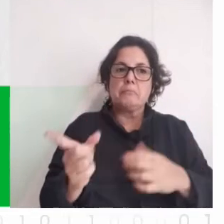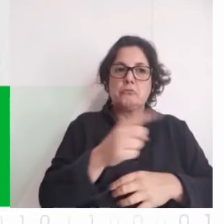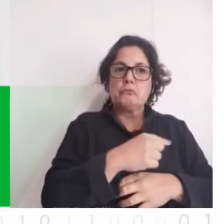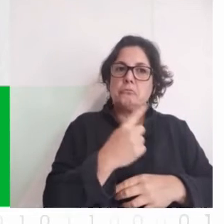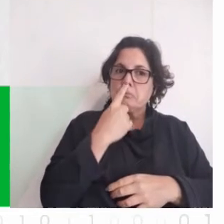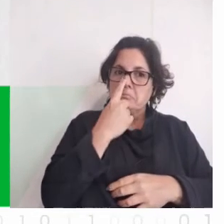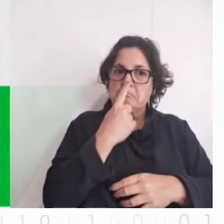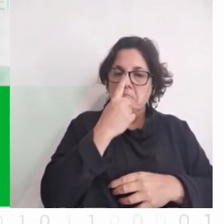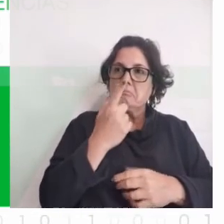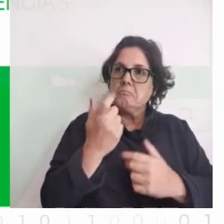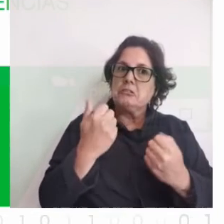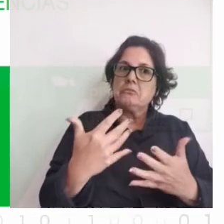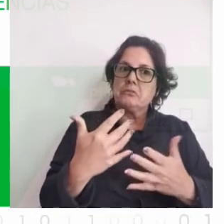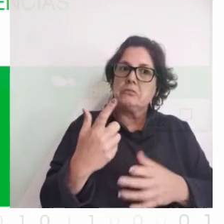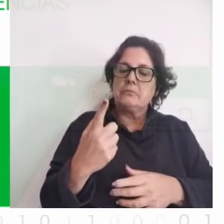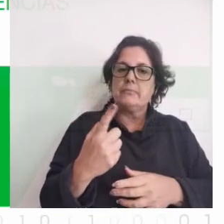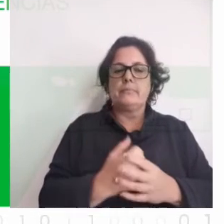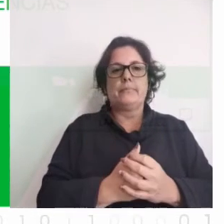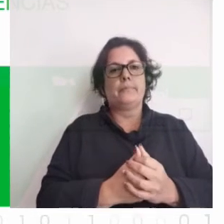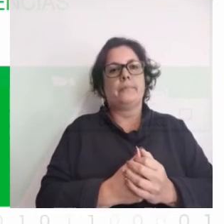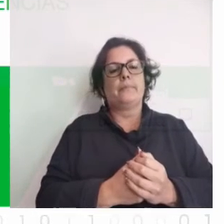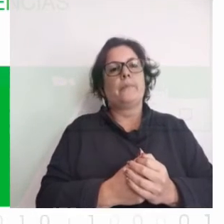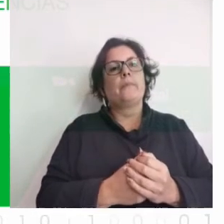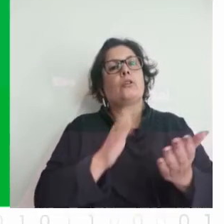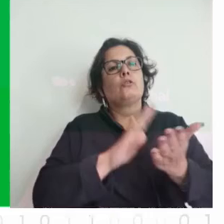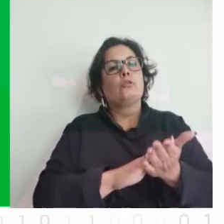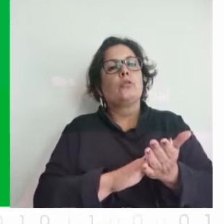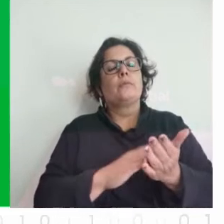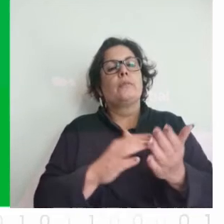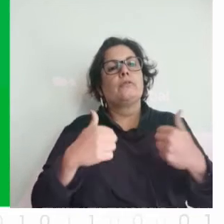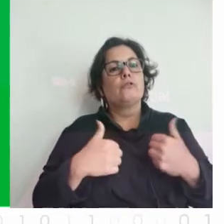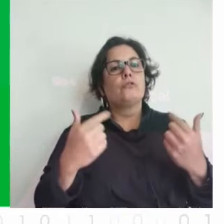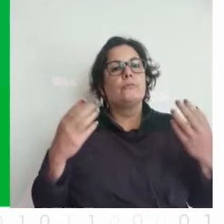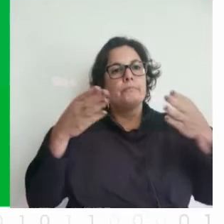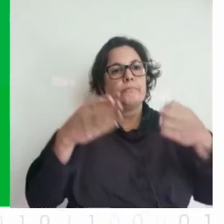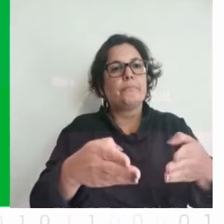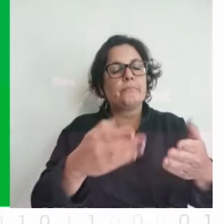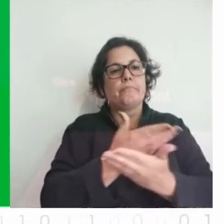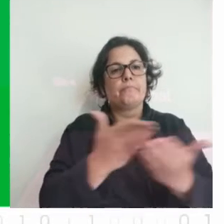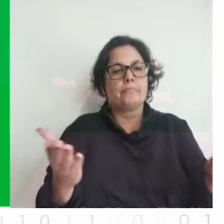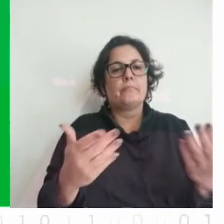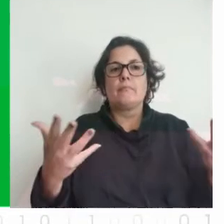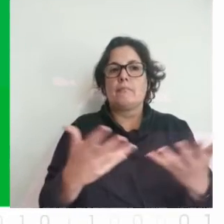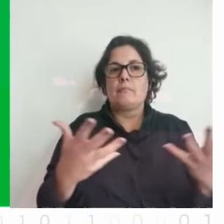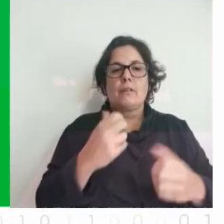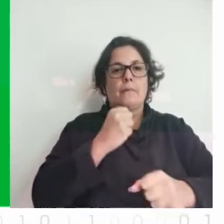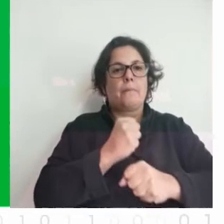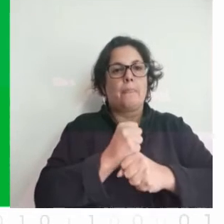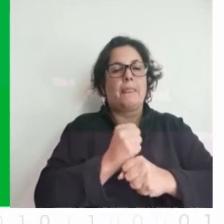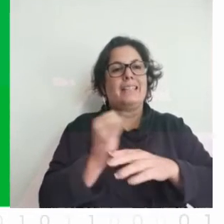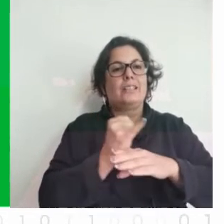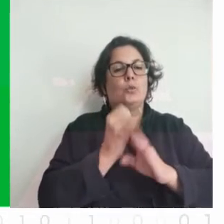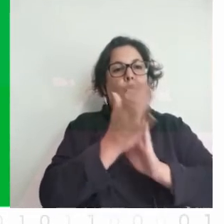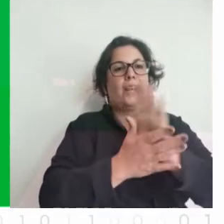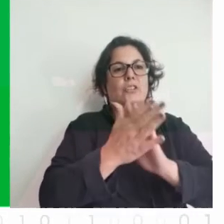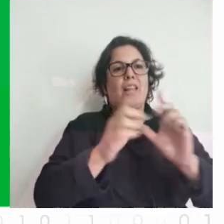interesantes y valiosos. Bueno, respecto a lo que les vengo a presentar, yo actualmente estoy trabajando en el INE en